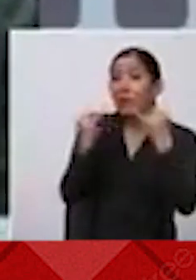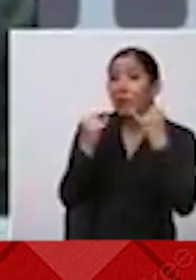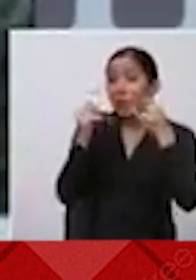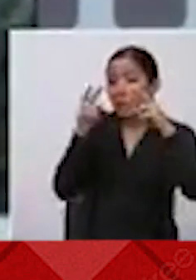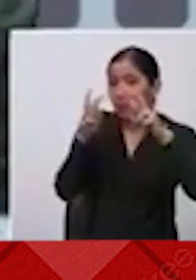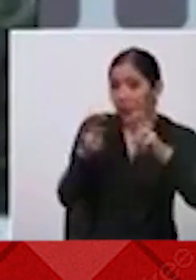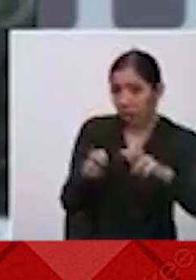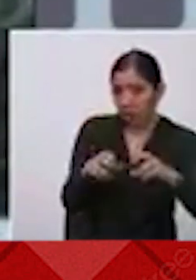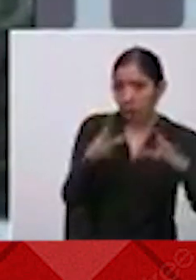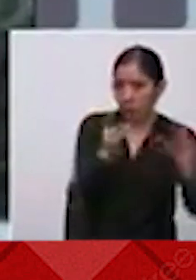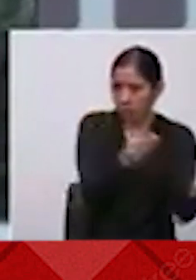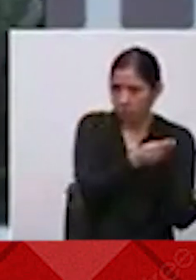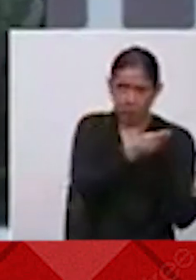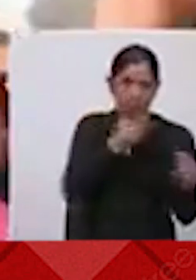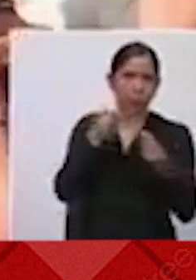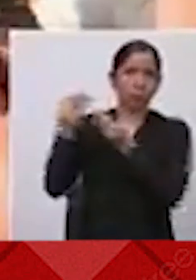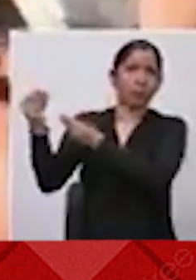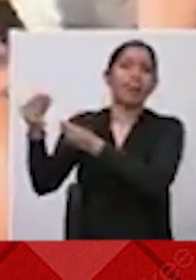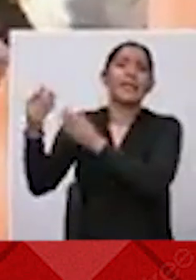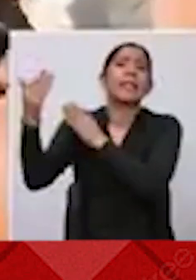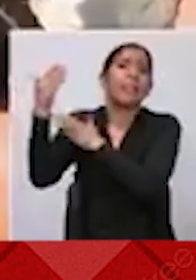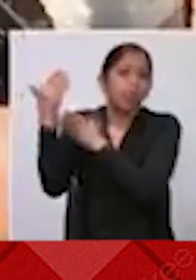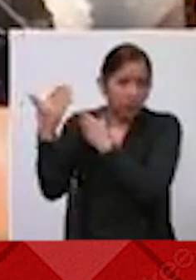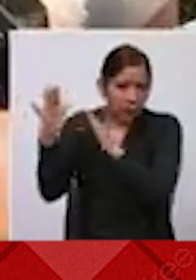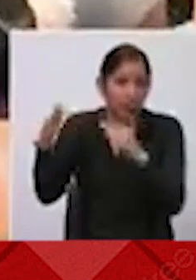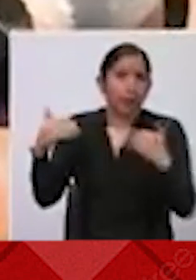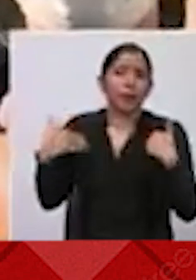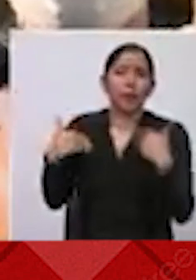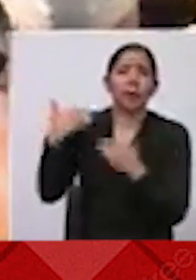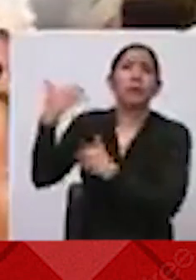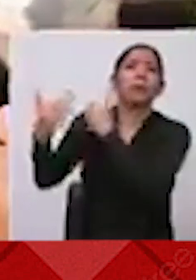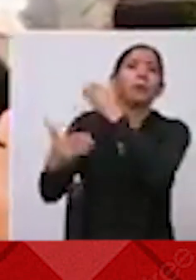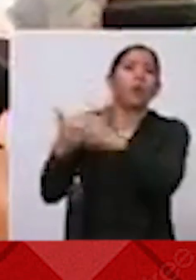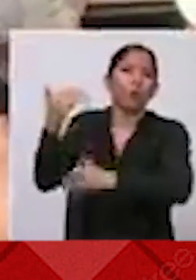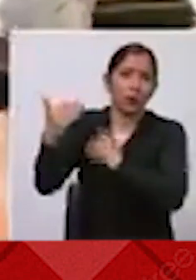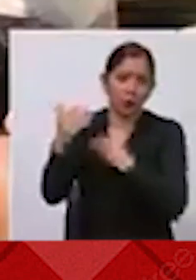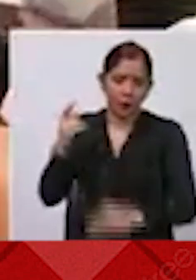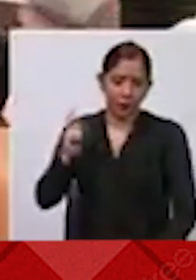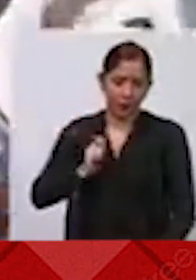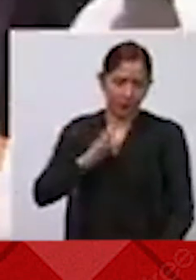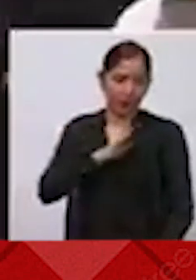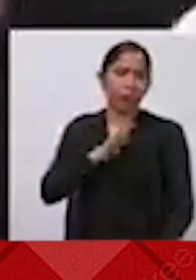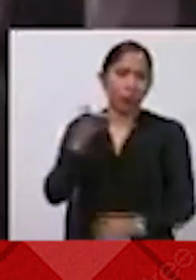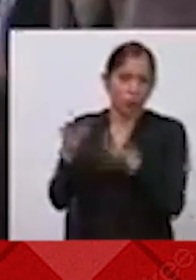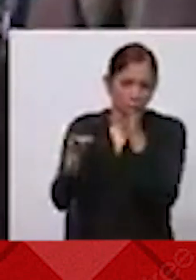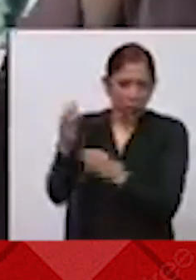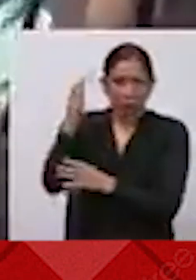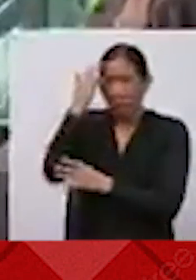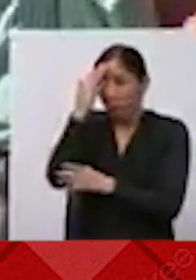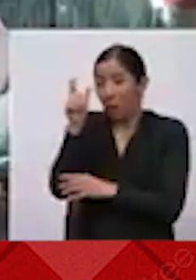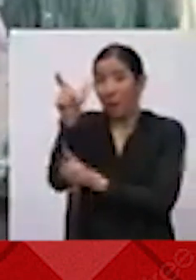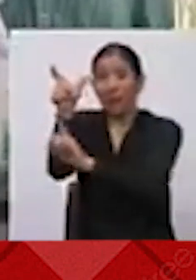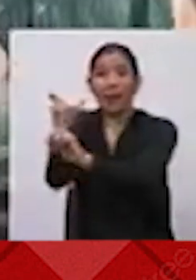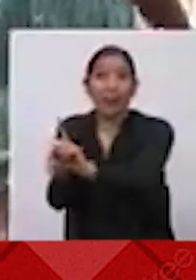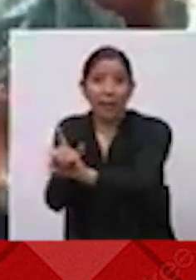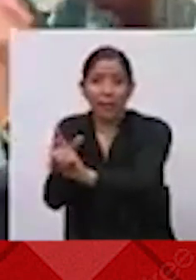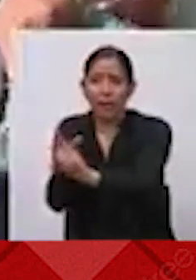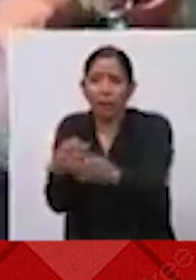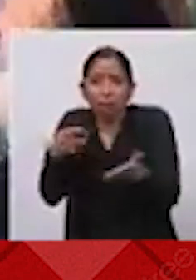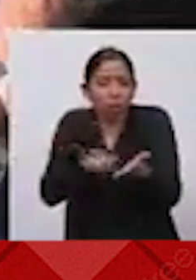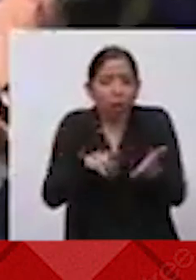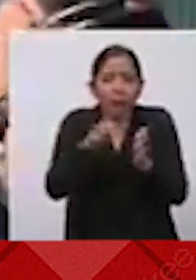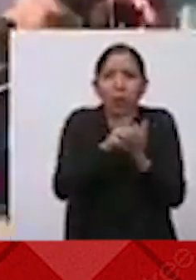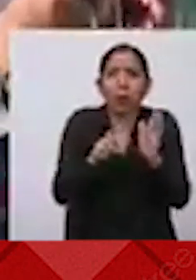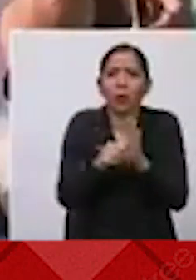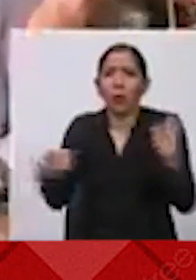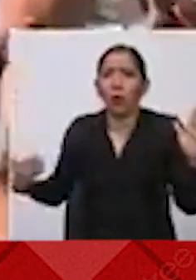Público por la presunta comisión de tipos penales como el incumplimiento de deberes y resoluciones contrarias a la Constitución. Estos